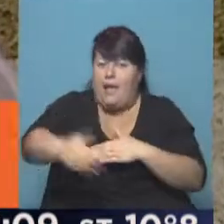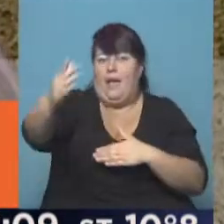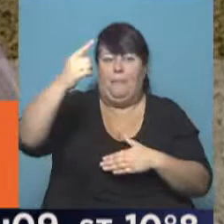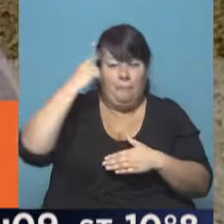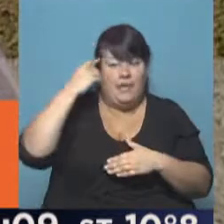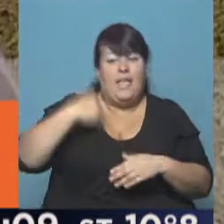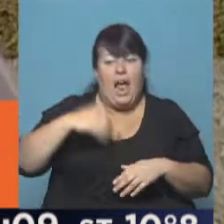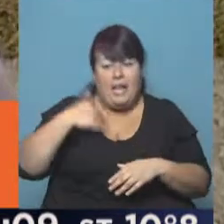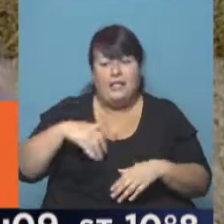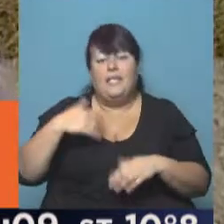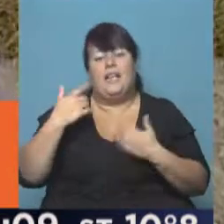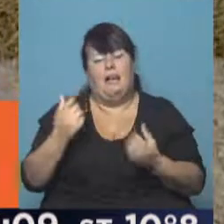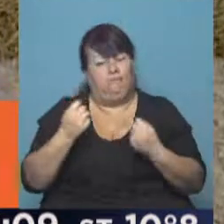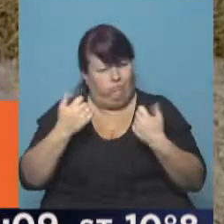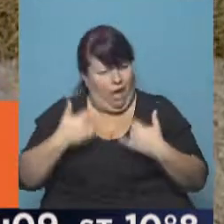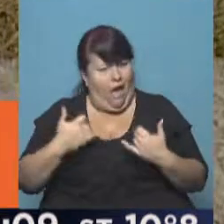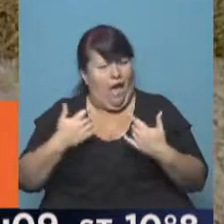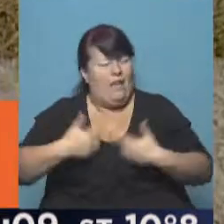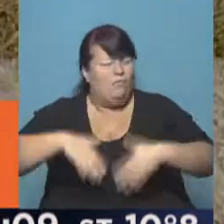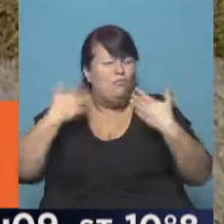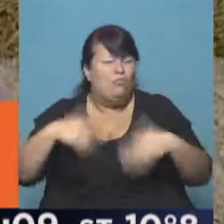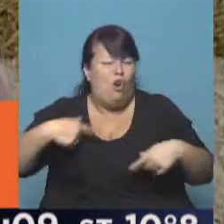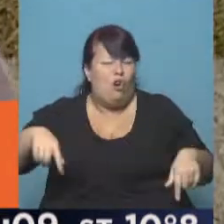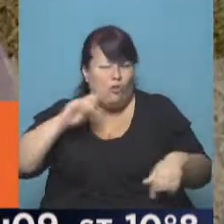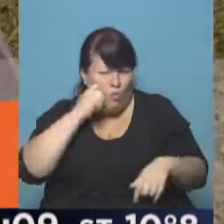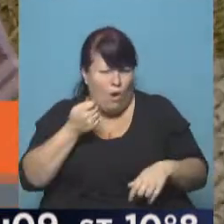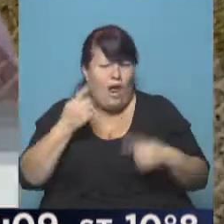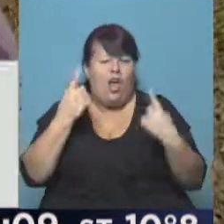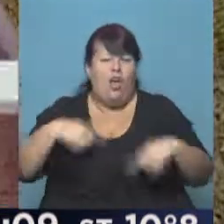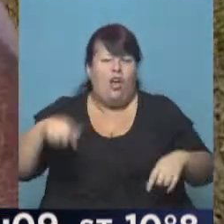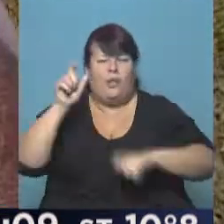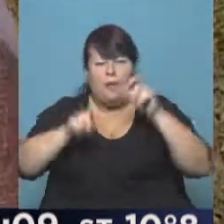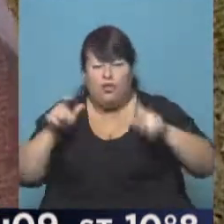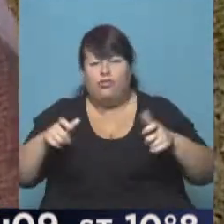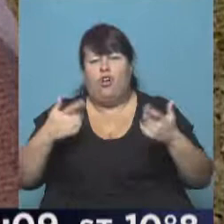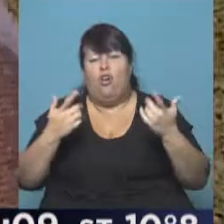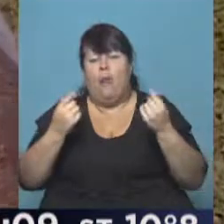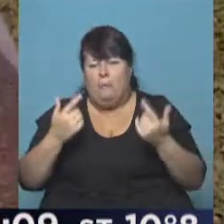que la Argentina tiene un potencial gigantesco de recursos y de